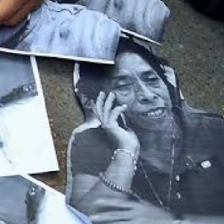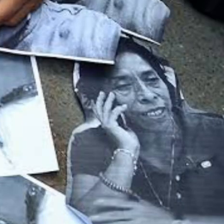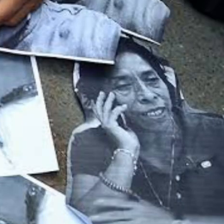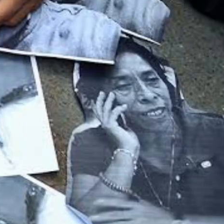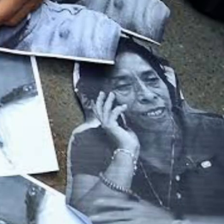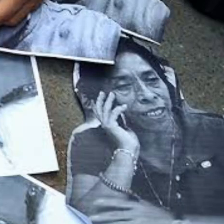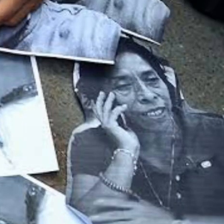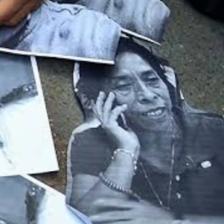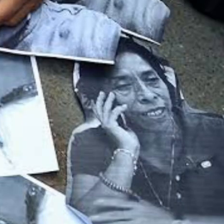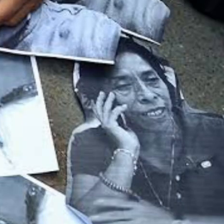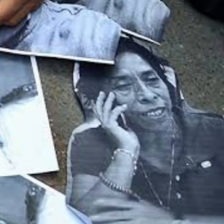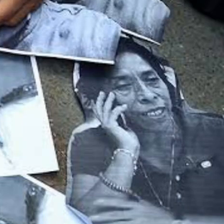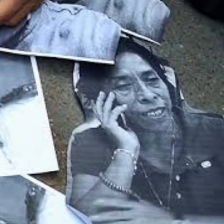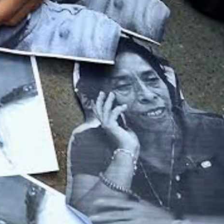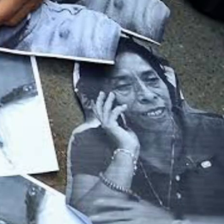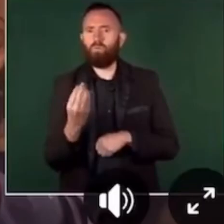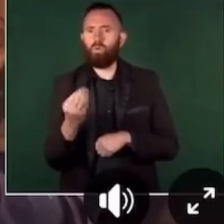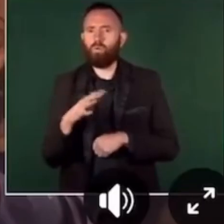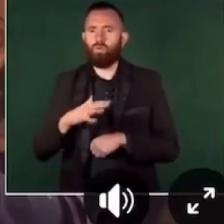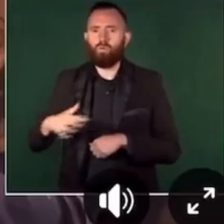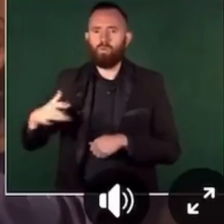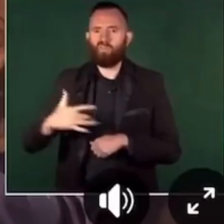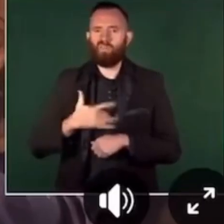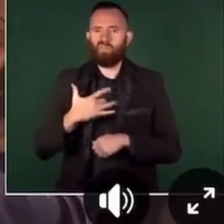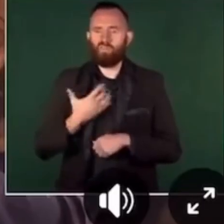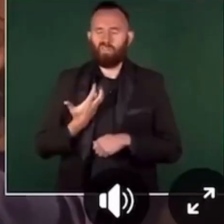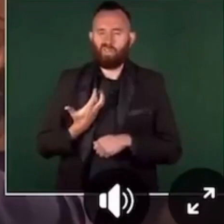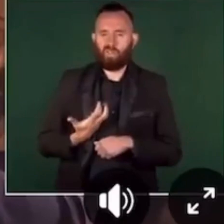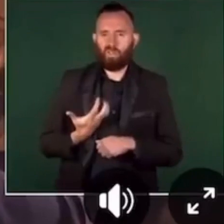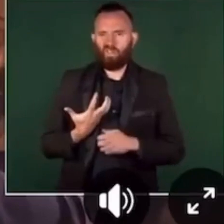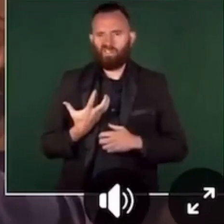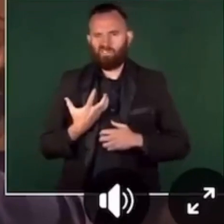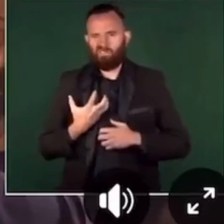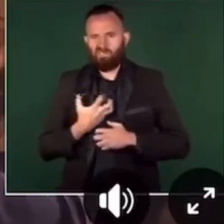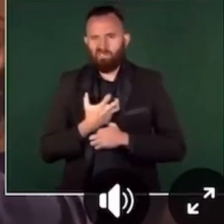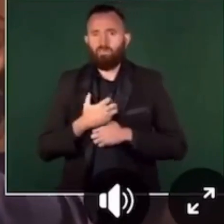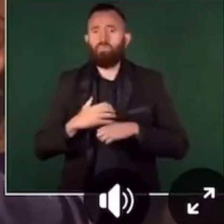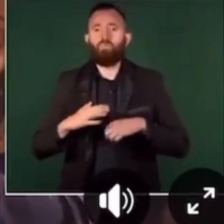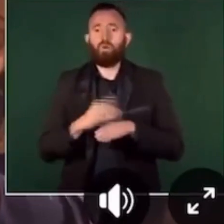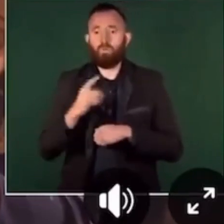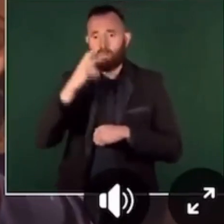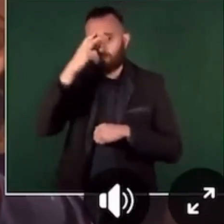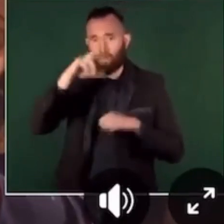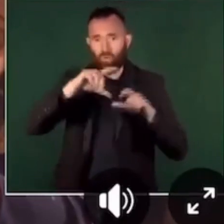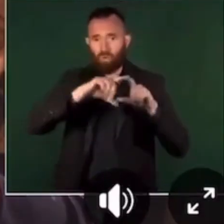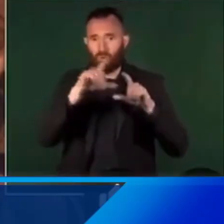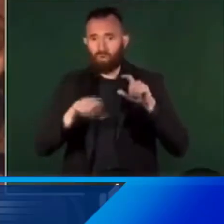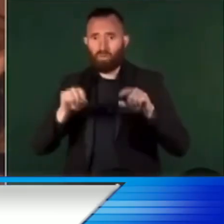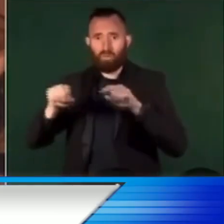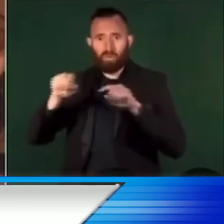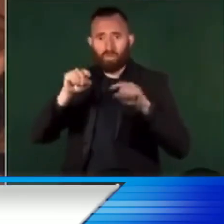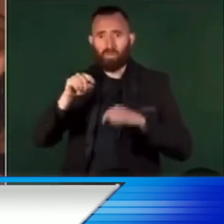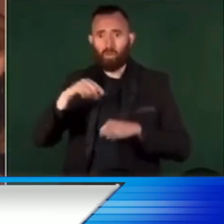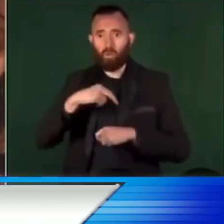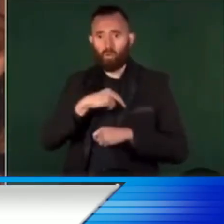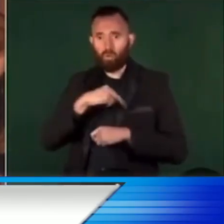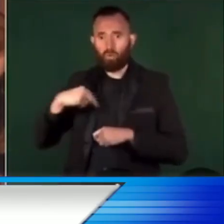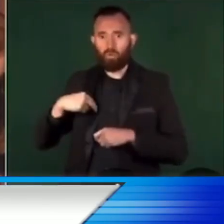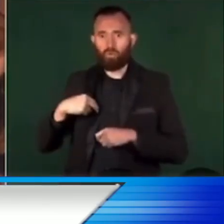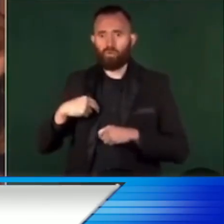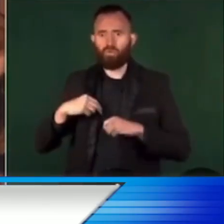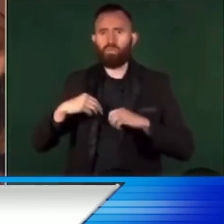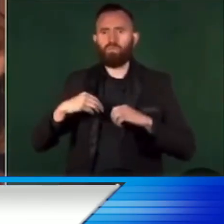donde gritaron presente. Esta manifestación lo hicieron frente al presidente Andrés Manuel López Obrador. Por